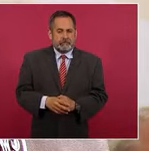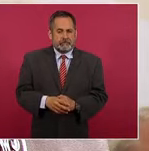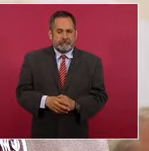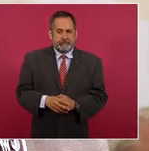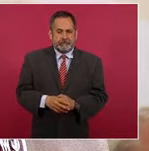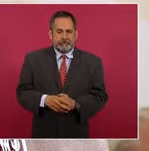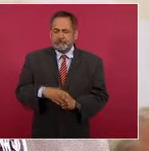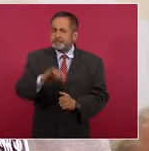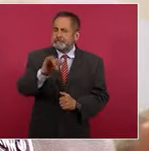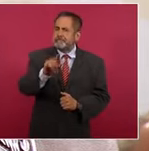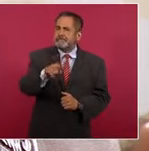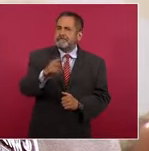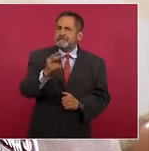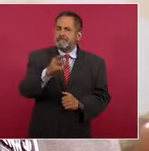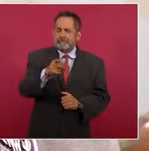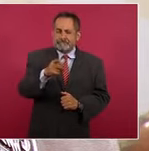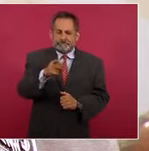Sí, pero